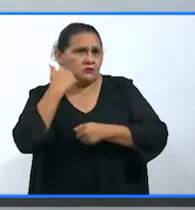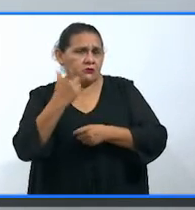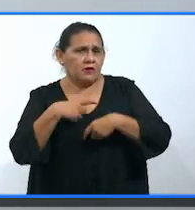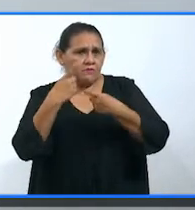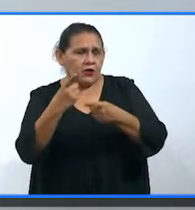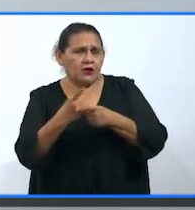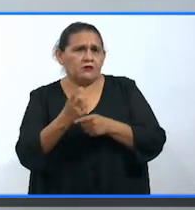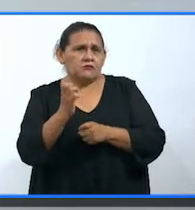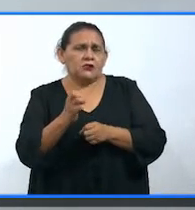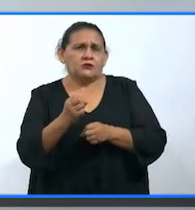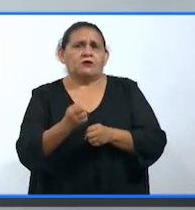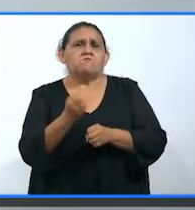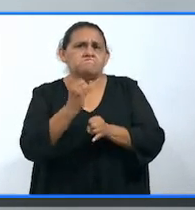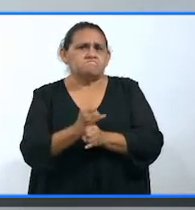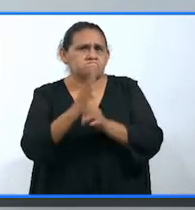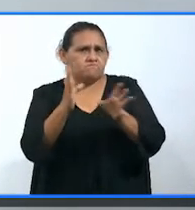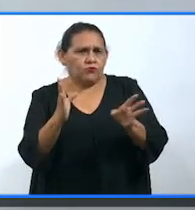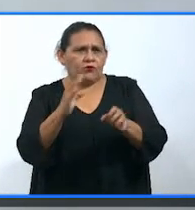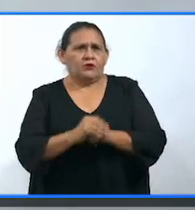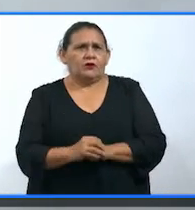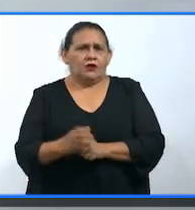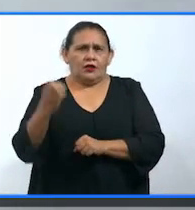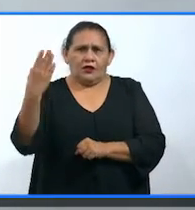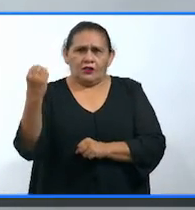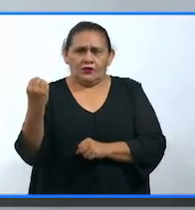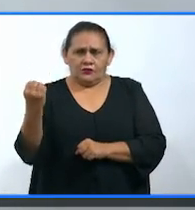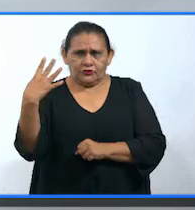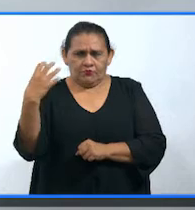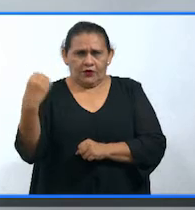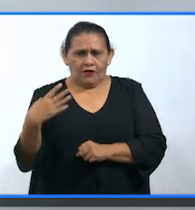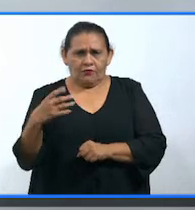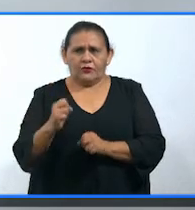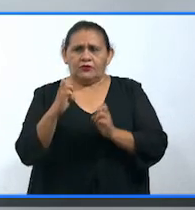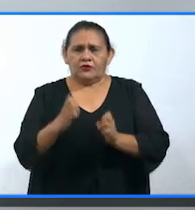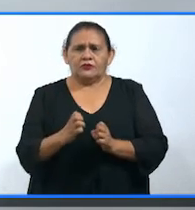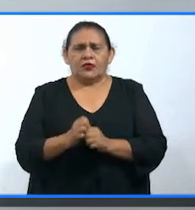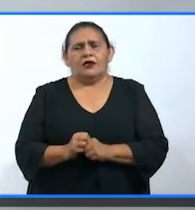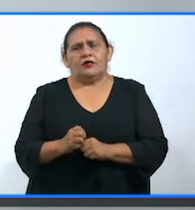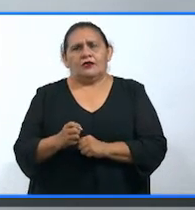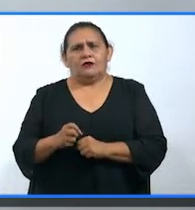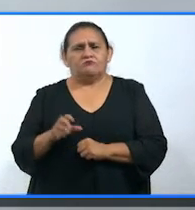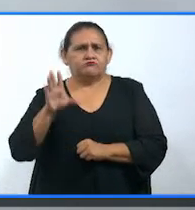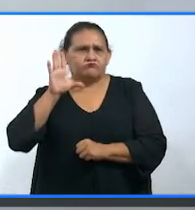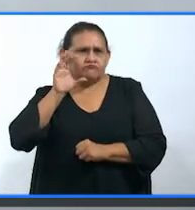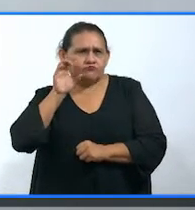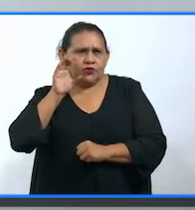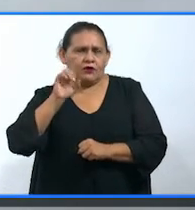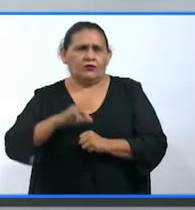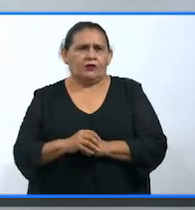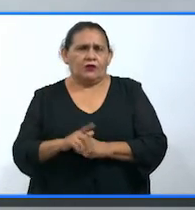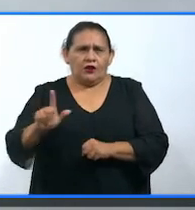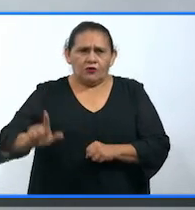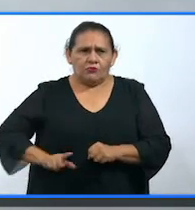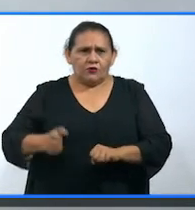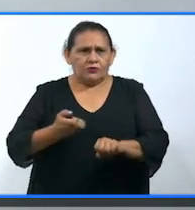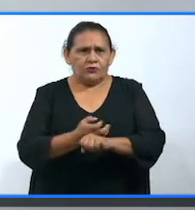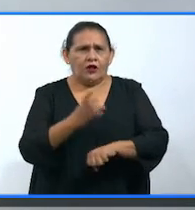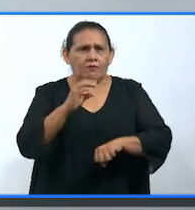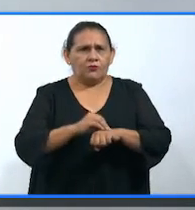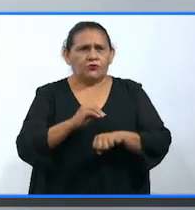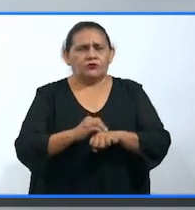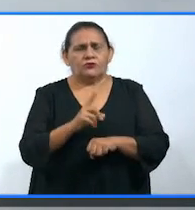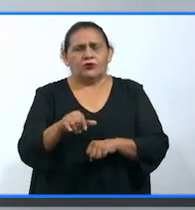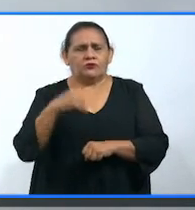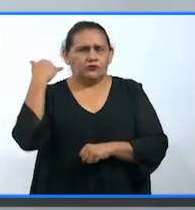proporcionando esta información. El semáforo epidemiológico estatal está en naranja. El gobierno del estado ha puesto a